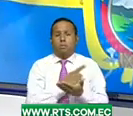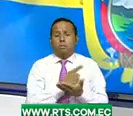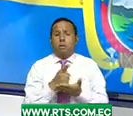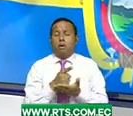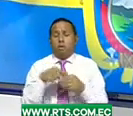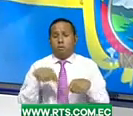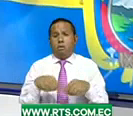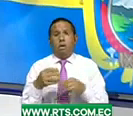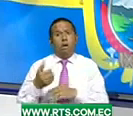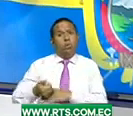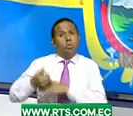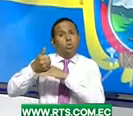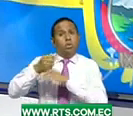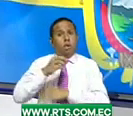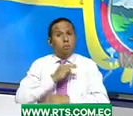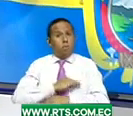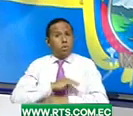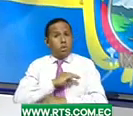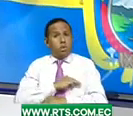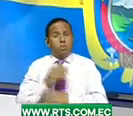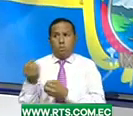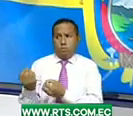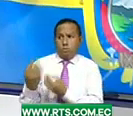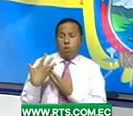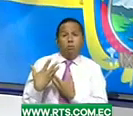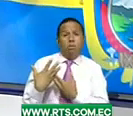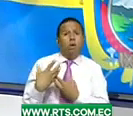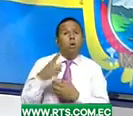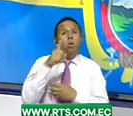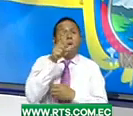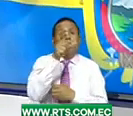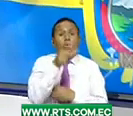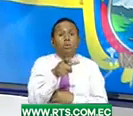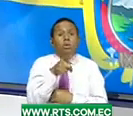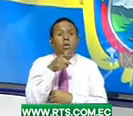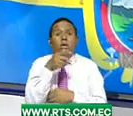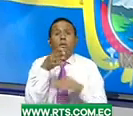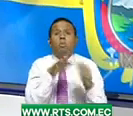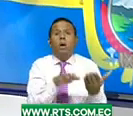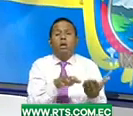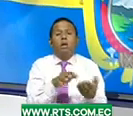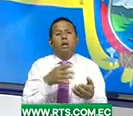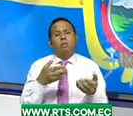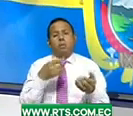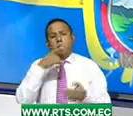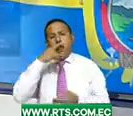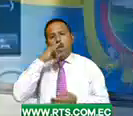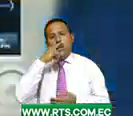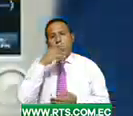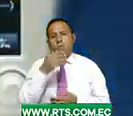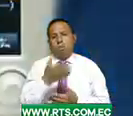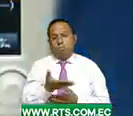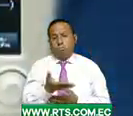las autoridades municipales. Una de las víctimas es un menor de edad.